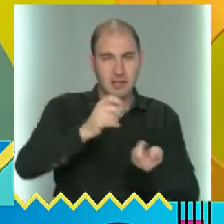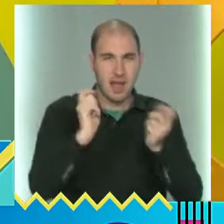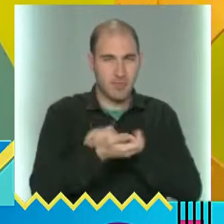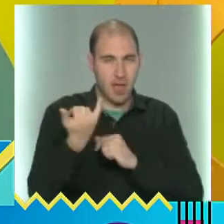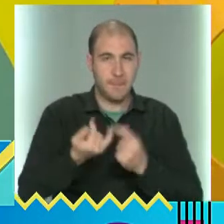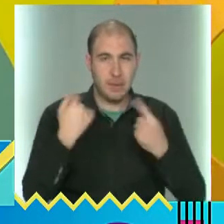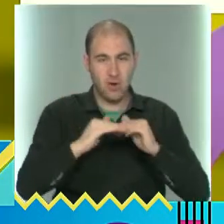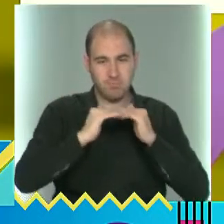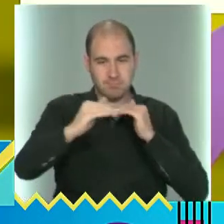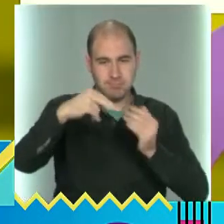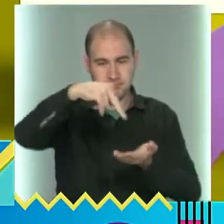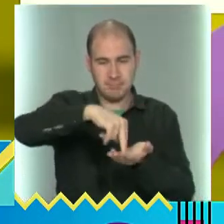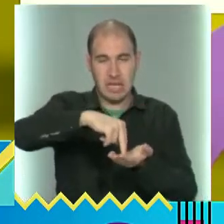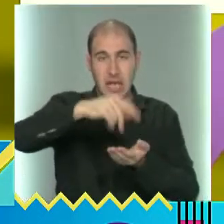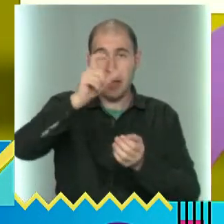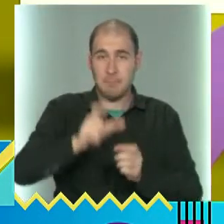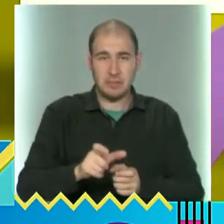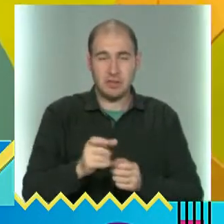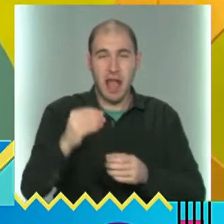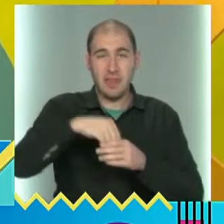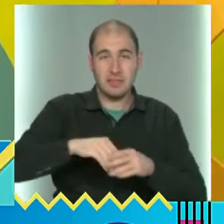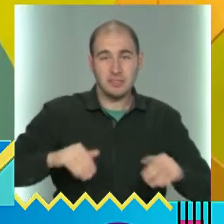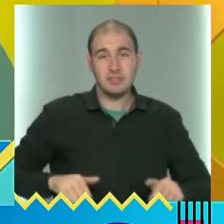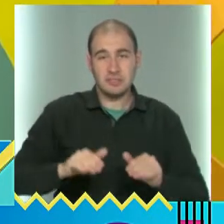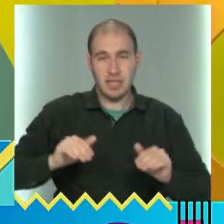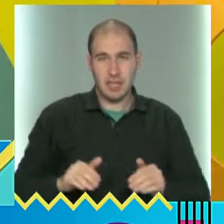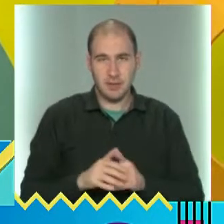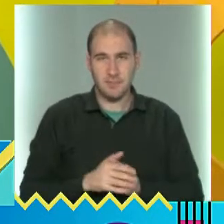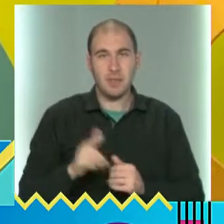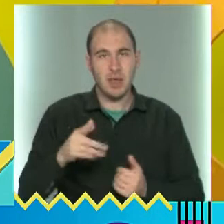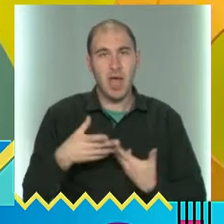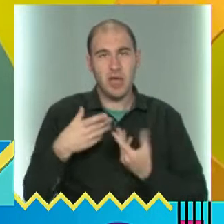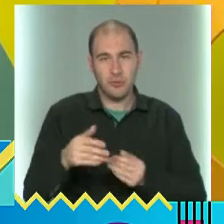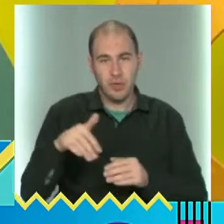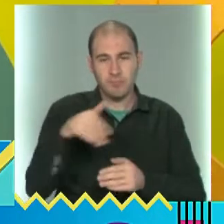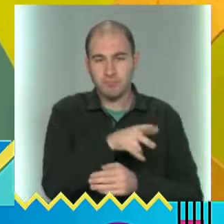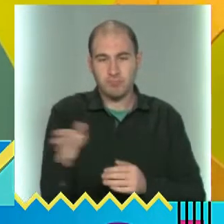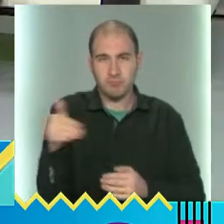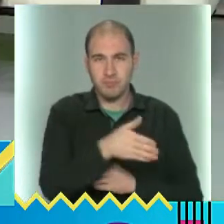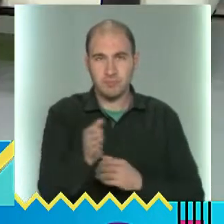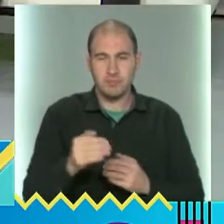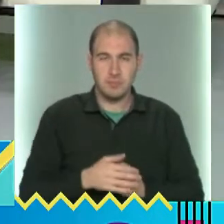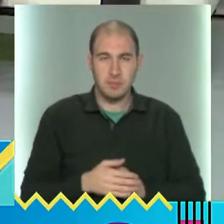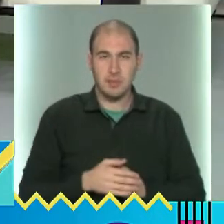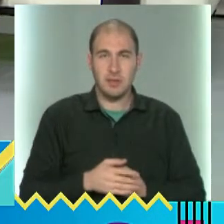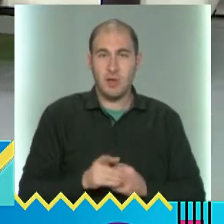pero horizontalmente la persona sigue estando dentro de la silla y eso le permite moverse en un ambiente normal con una